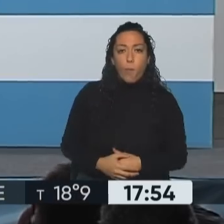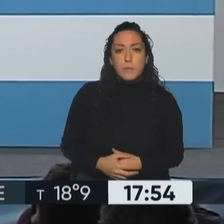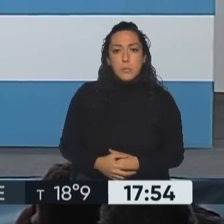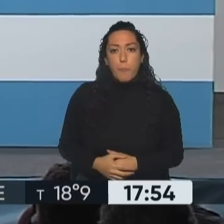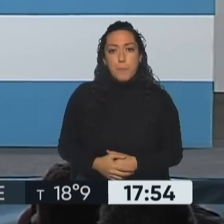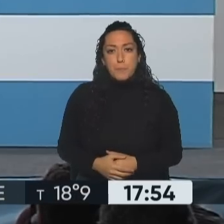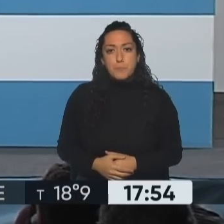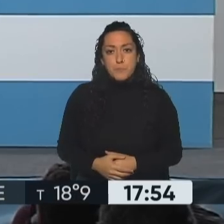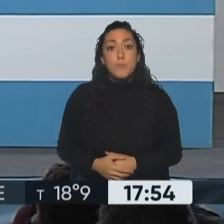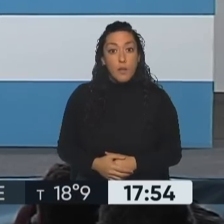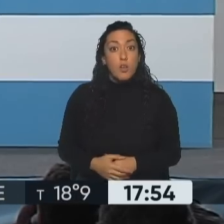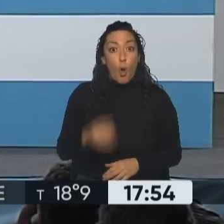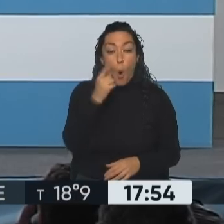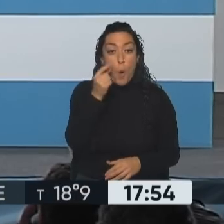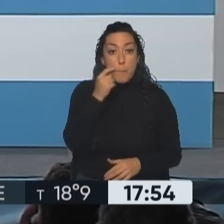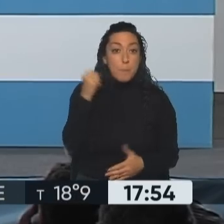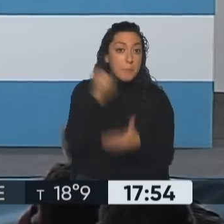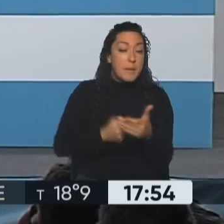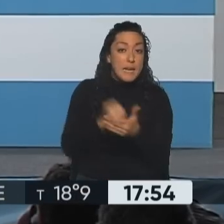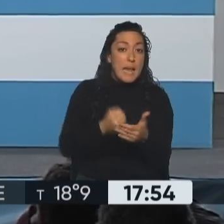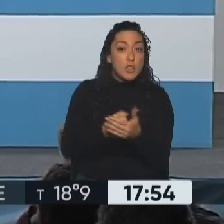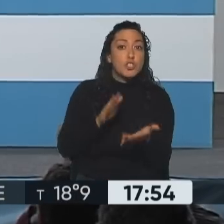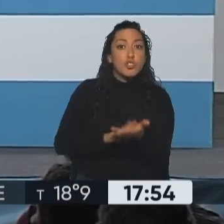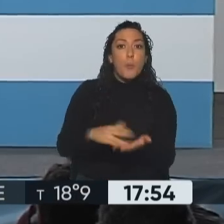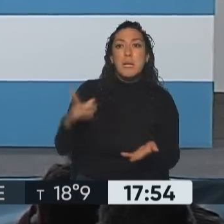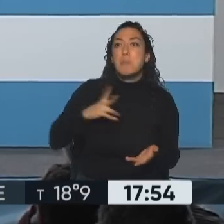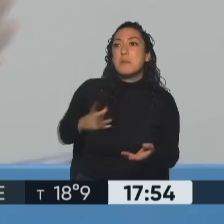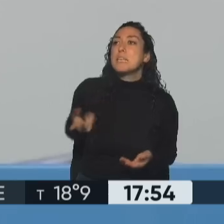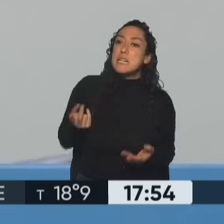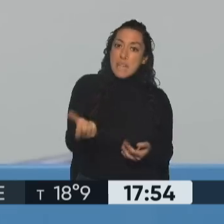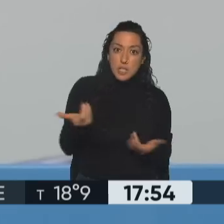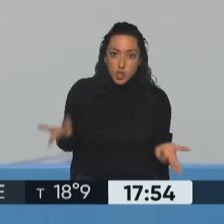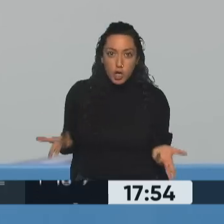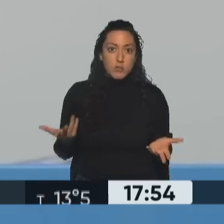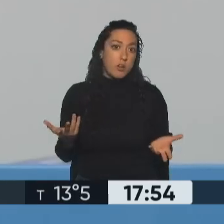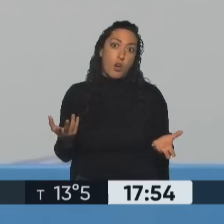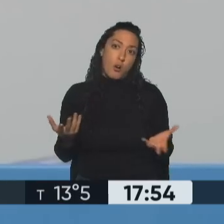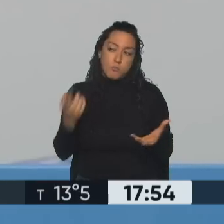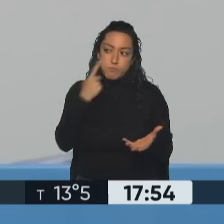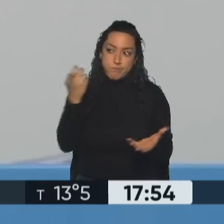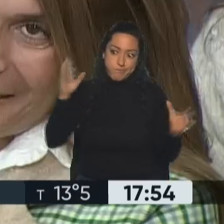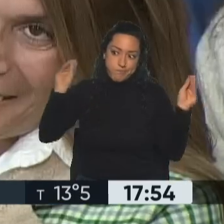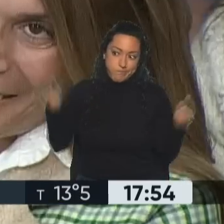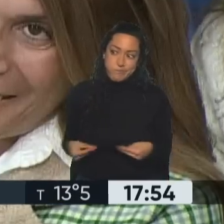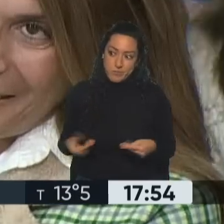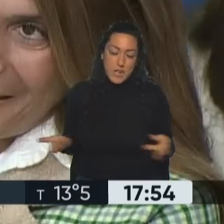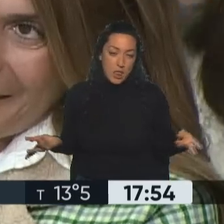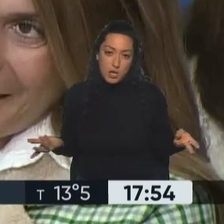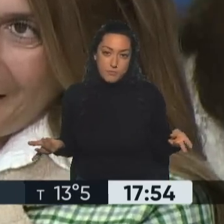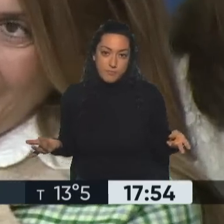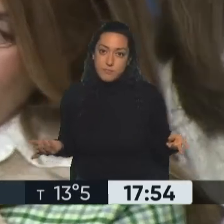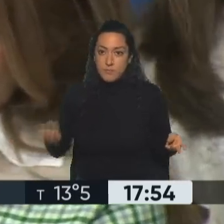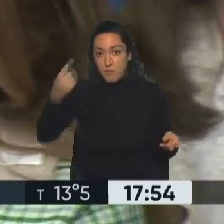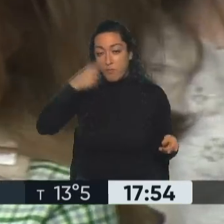privatización. Bueno, acá estaba el hombre peleando con la privatización, no le fue nada bien, evidentemente. Y bueno, se